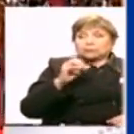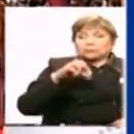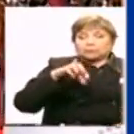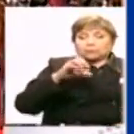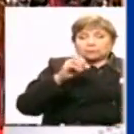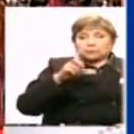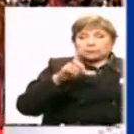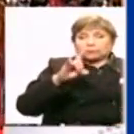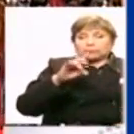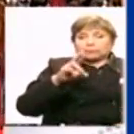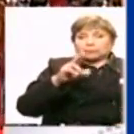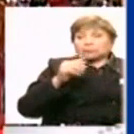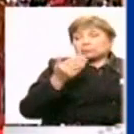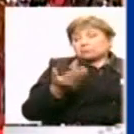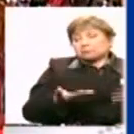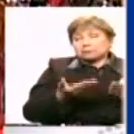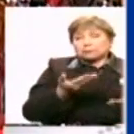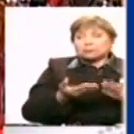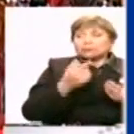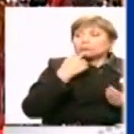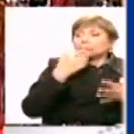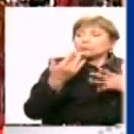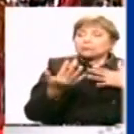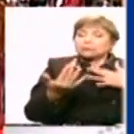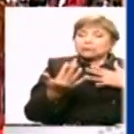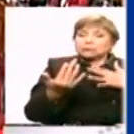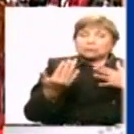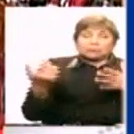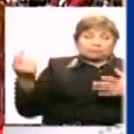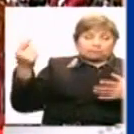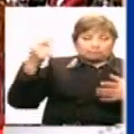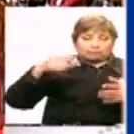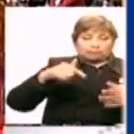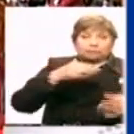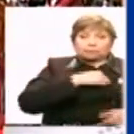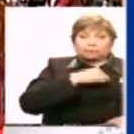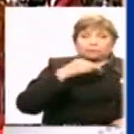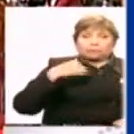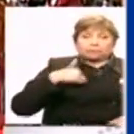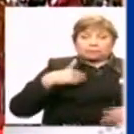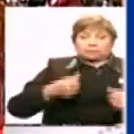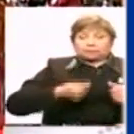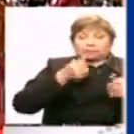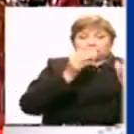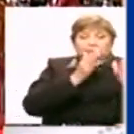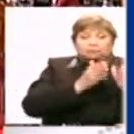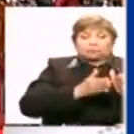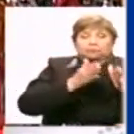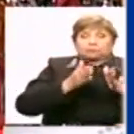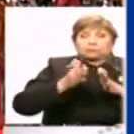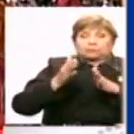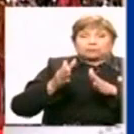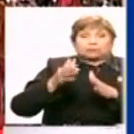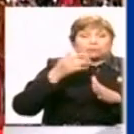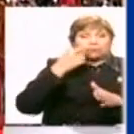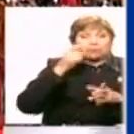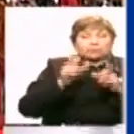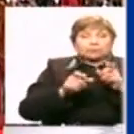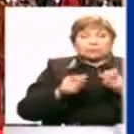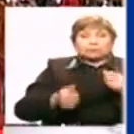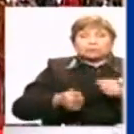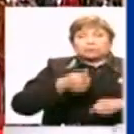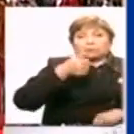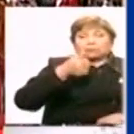ha participado de manera activa en una militancia política en los últimos años y que estaría dispuesta a